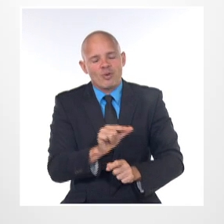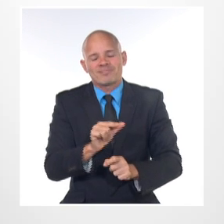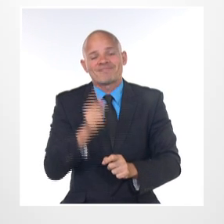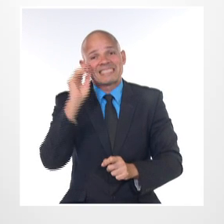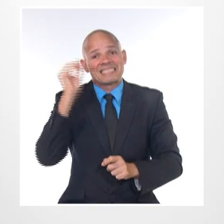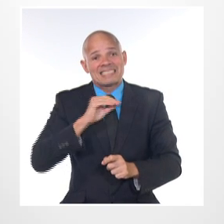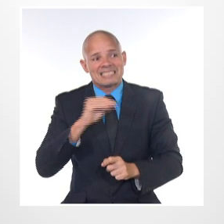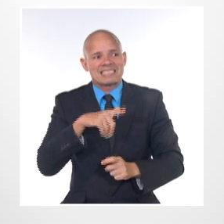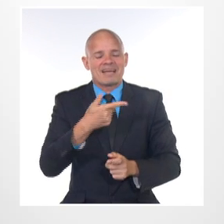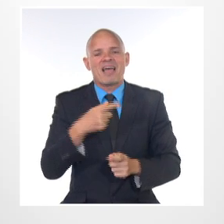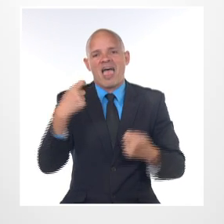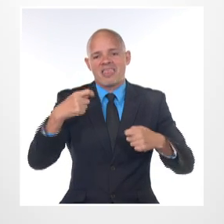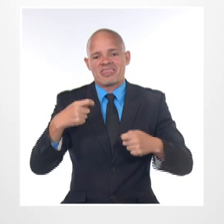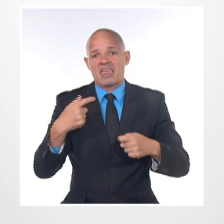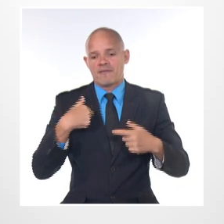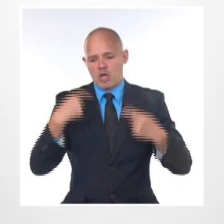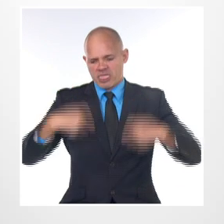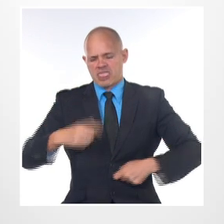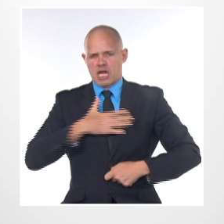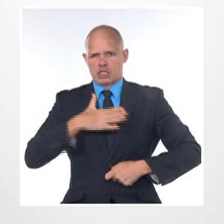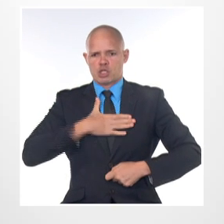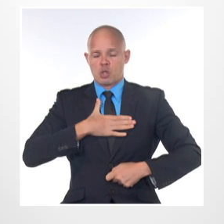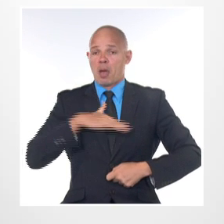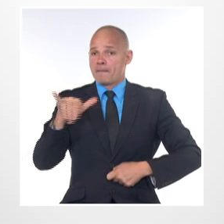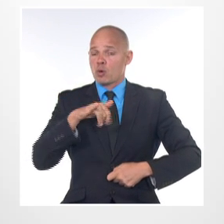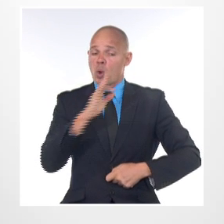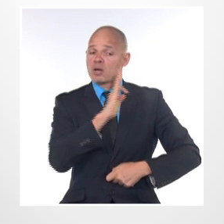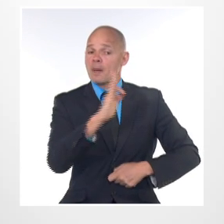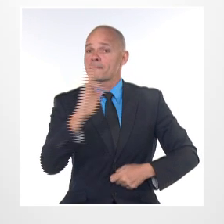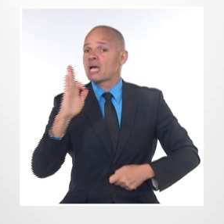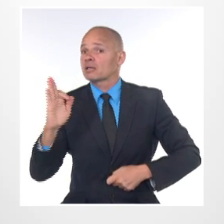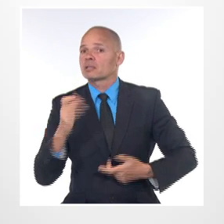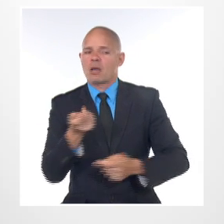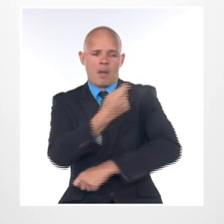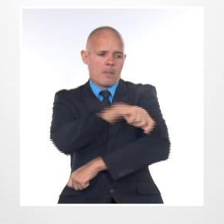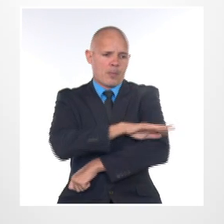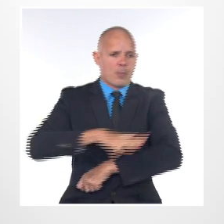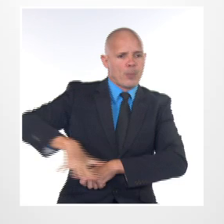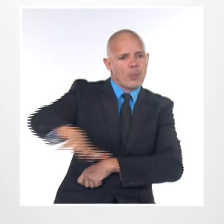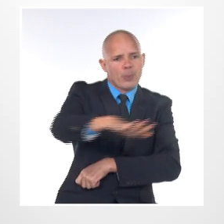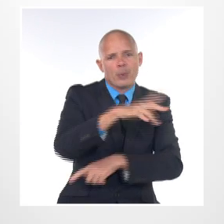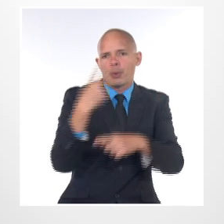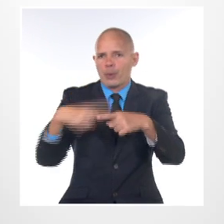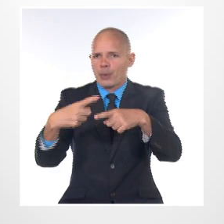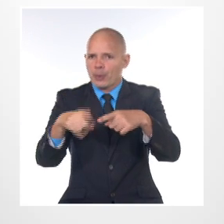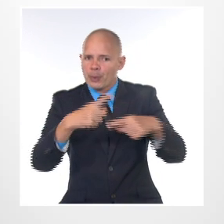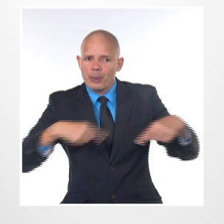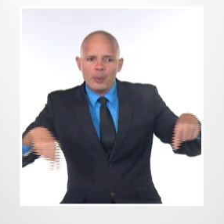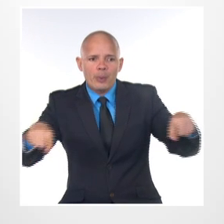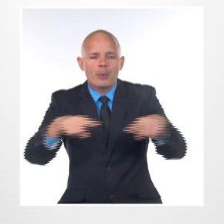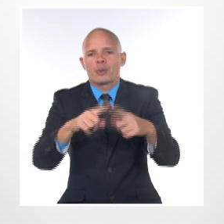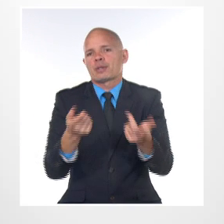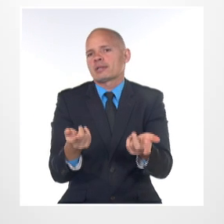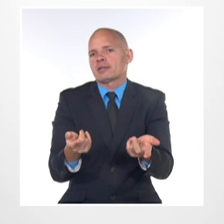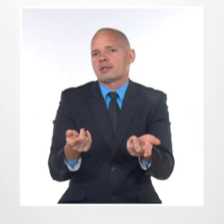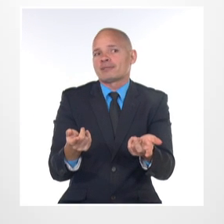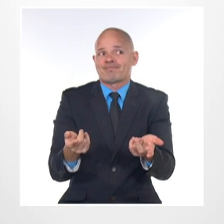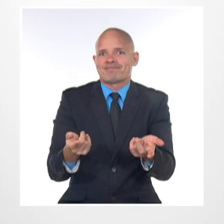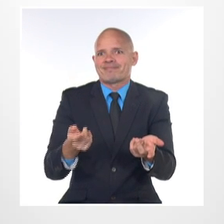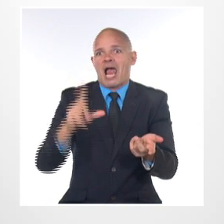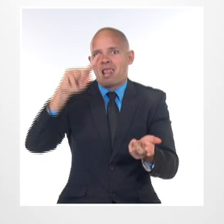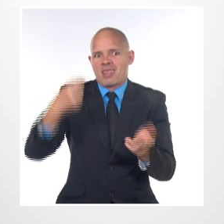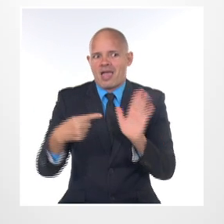orden público, cuando termina el derecho de los demás, cuando empieza la seguridad ciudadana, cuando empieza el cumplimiento de la ley